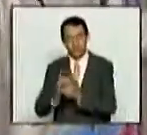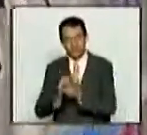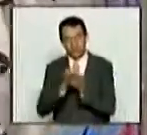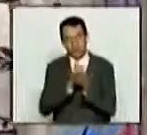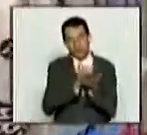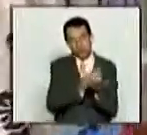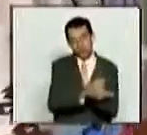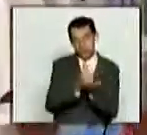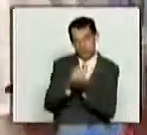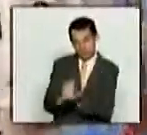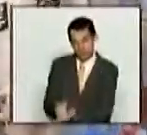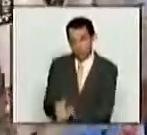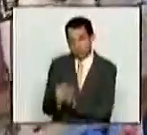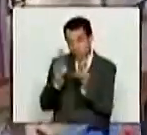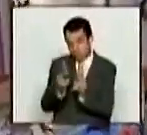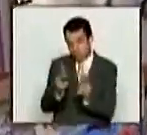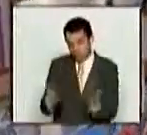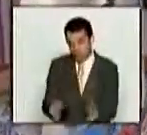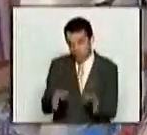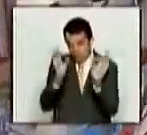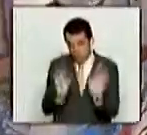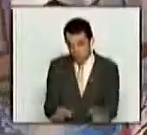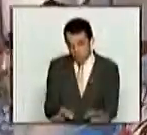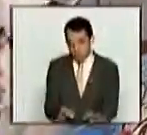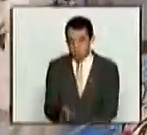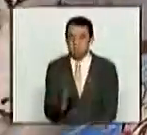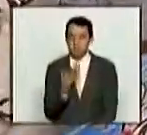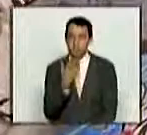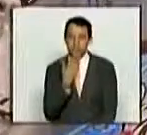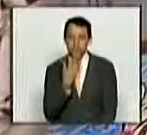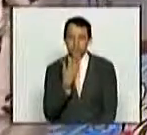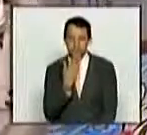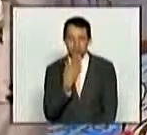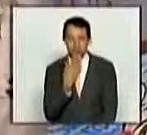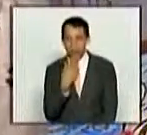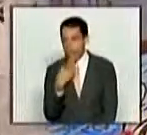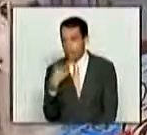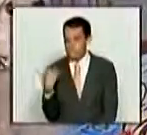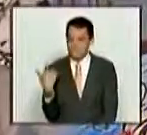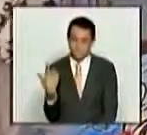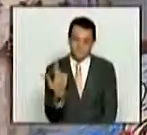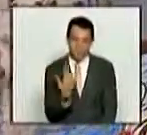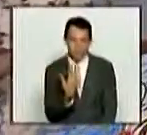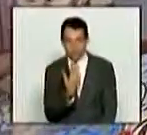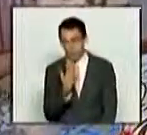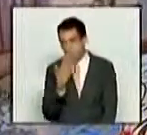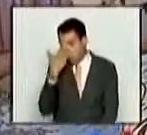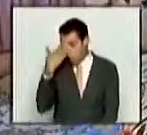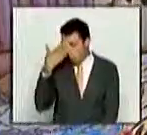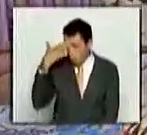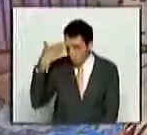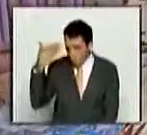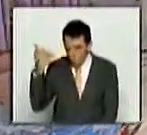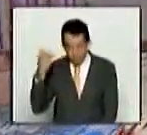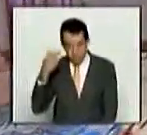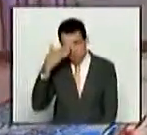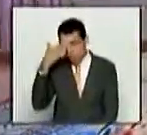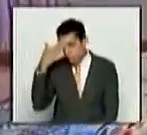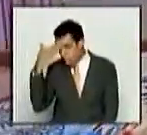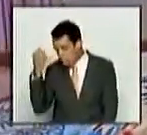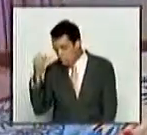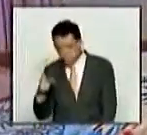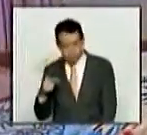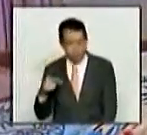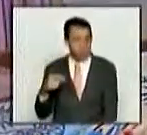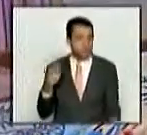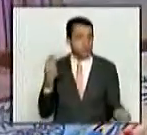terapéuticas. El paciente, vuelvo y repito, no podemos seguirle negando la posibilidad terapéutica. Es que a usted